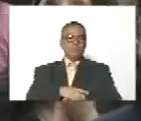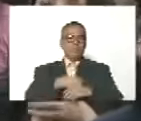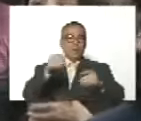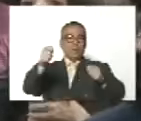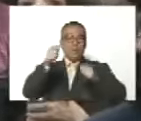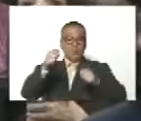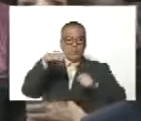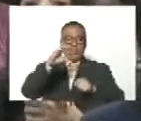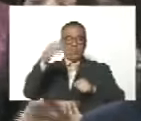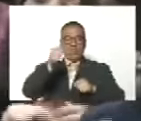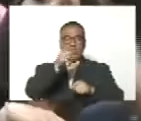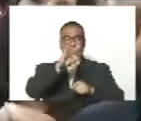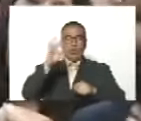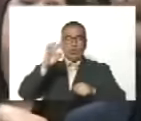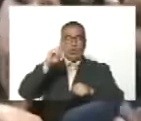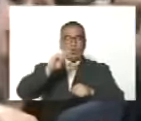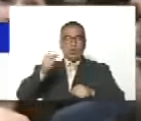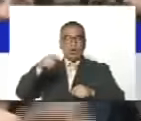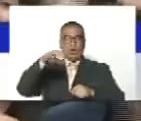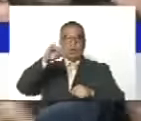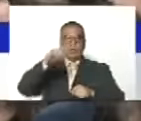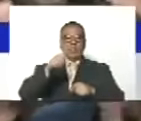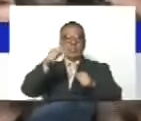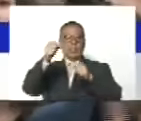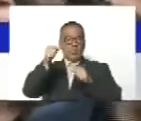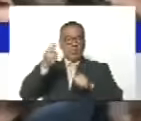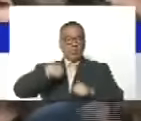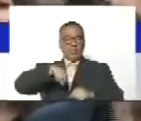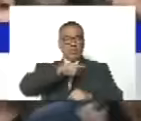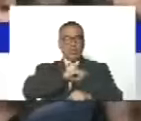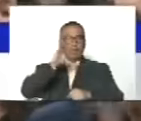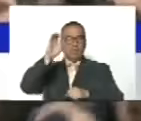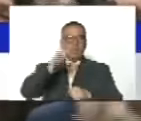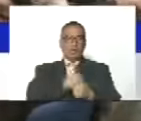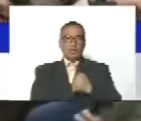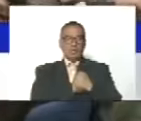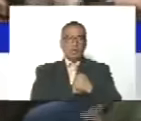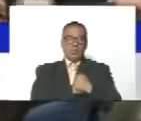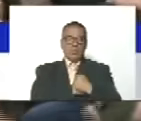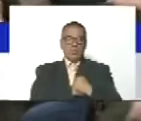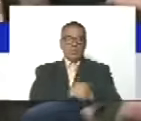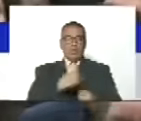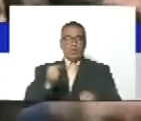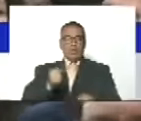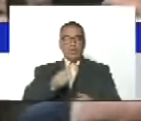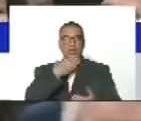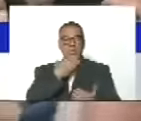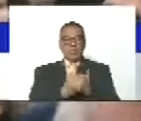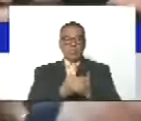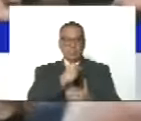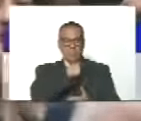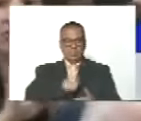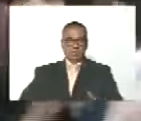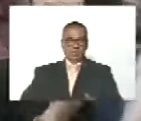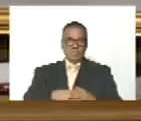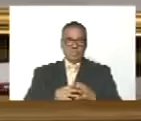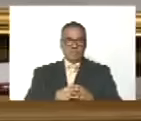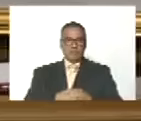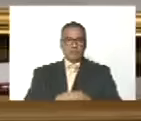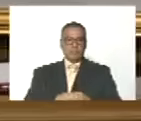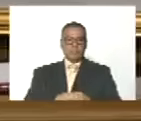viva César Rengifo! ¡Que viva nuestra patria querida! Muchísimas gracias, presidente.